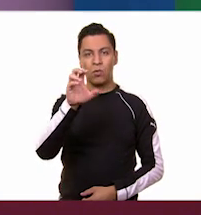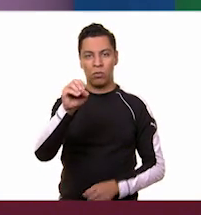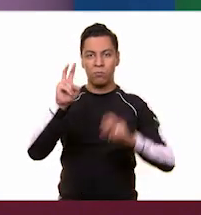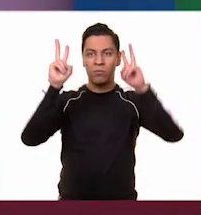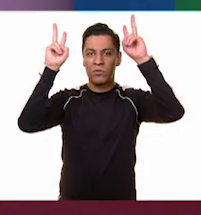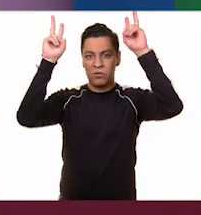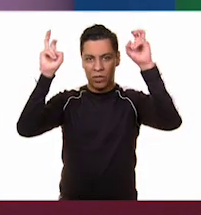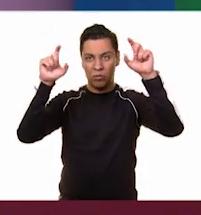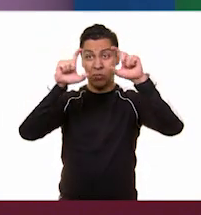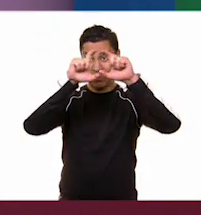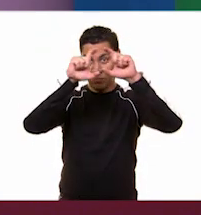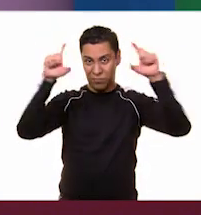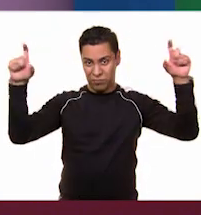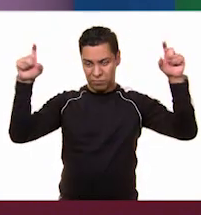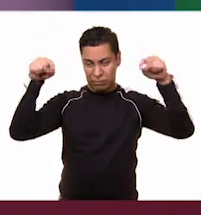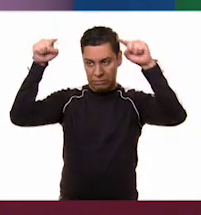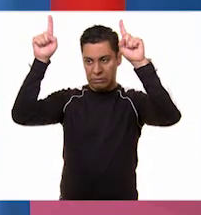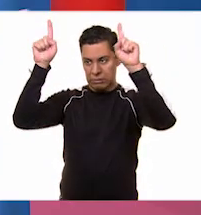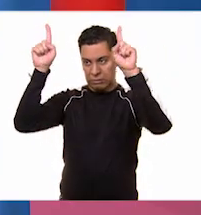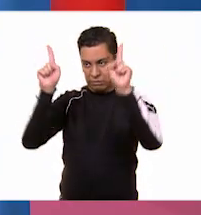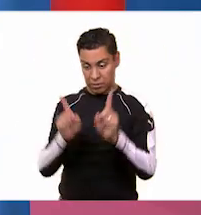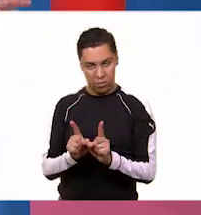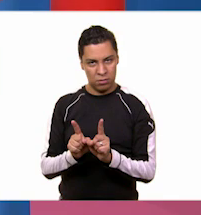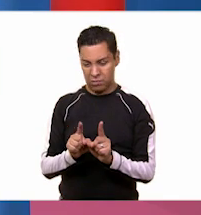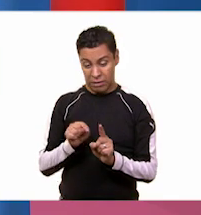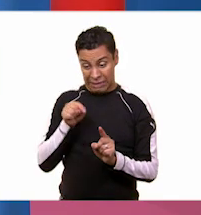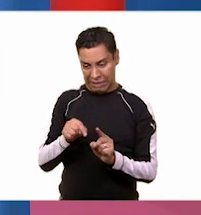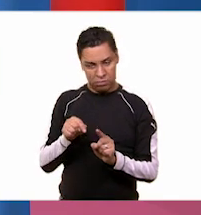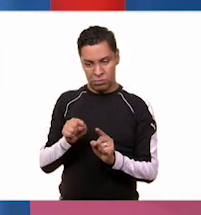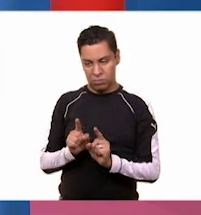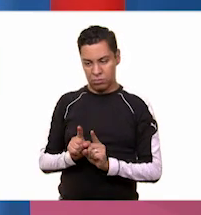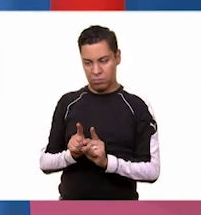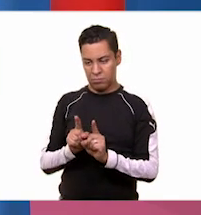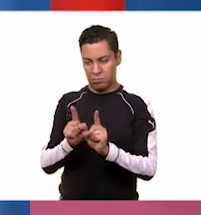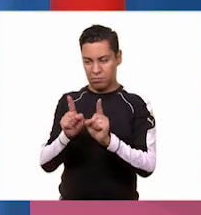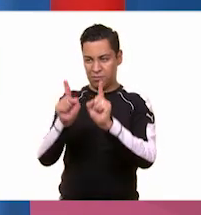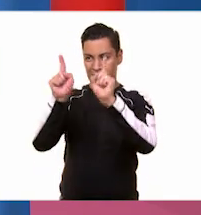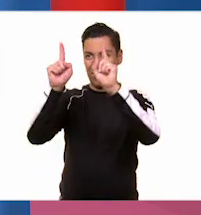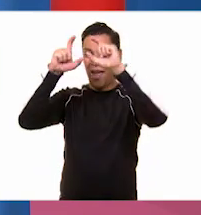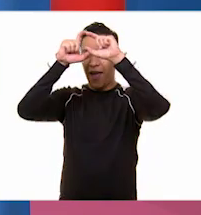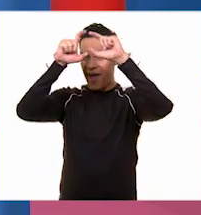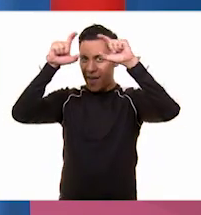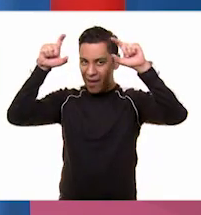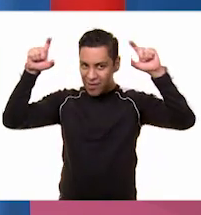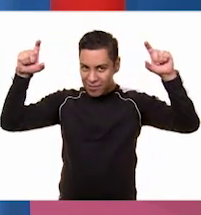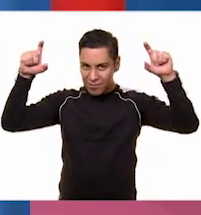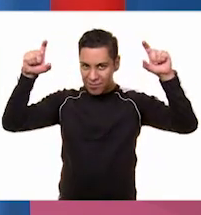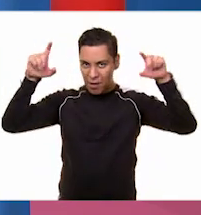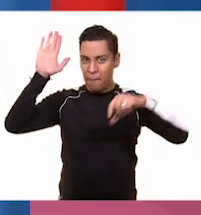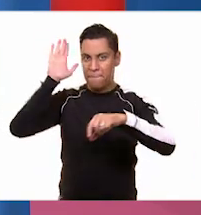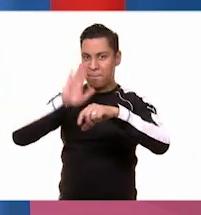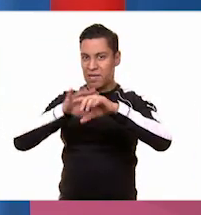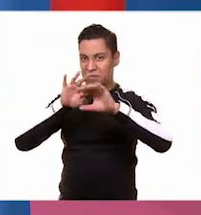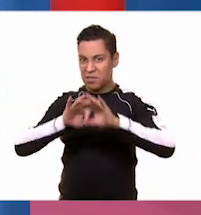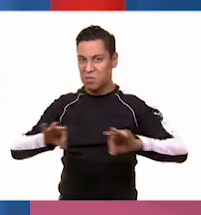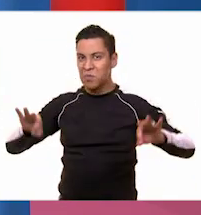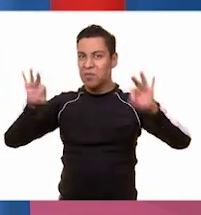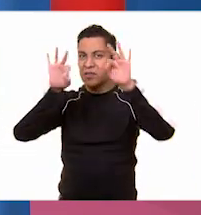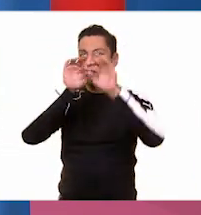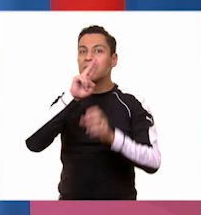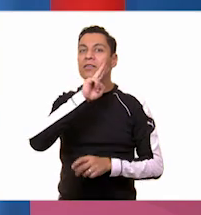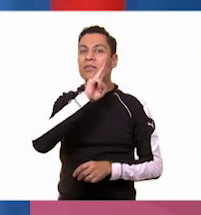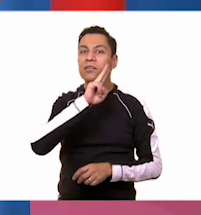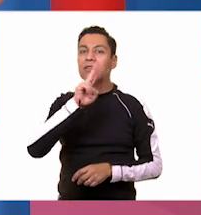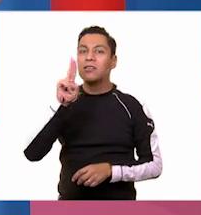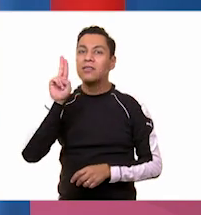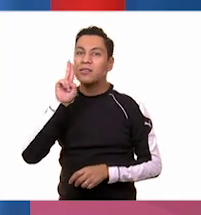especifica el contenido de la nota. Sí, Raulito, aunque me parece que la parte más relevante de la noticia se encuentra en